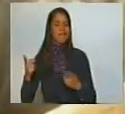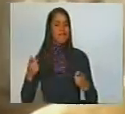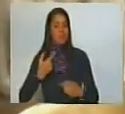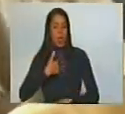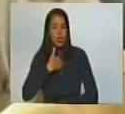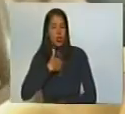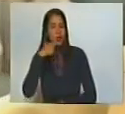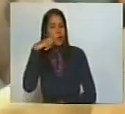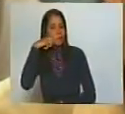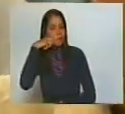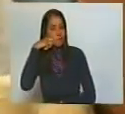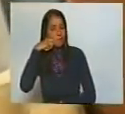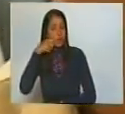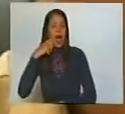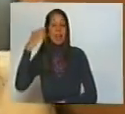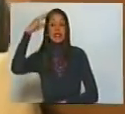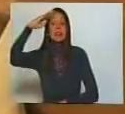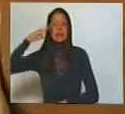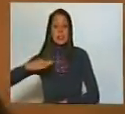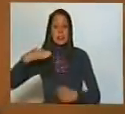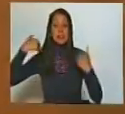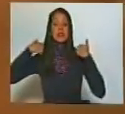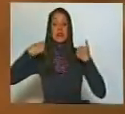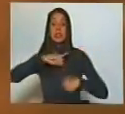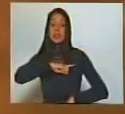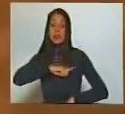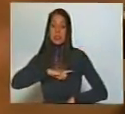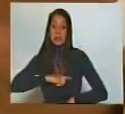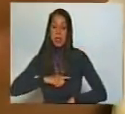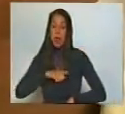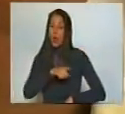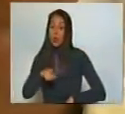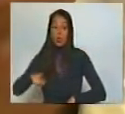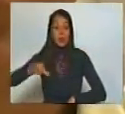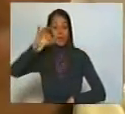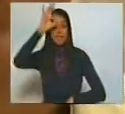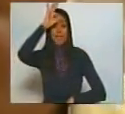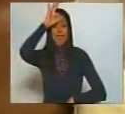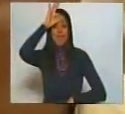ustedes no lo saben, ¿no? Y ojalá no lo sepan nunca.